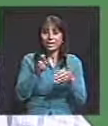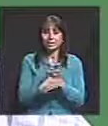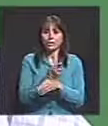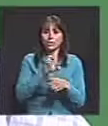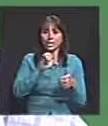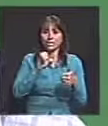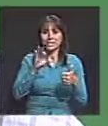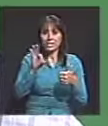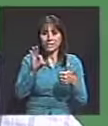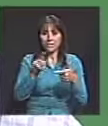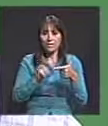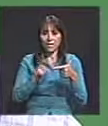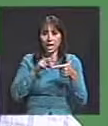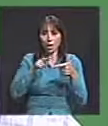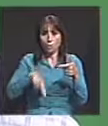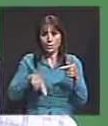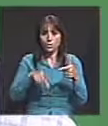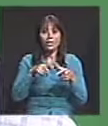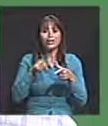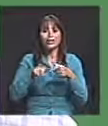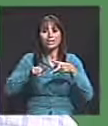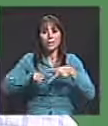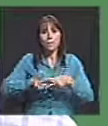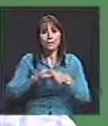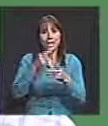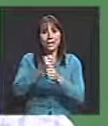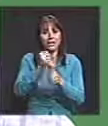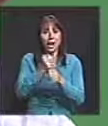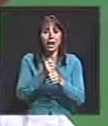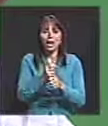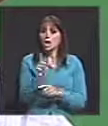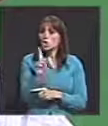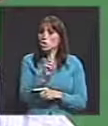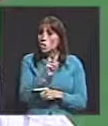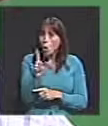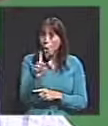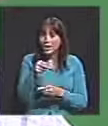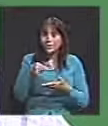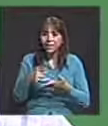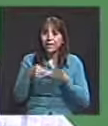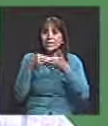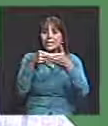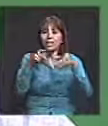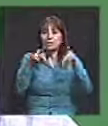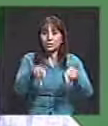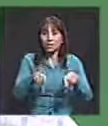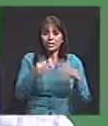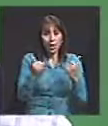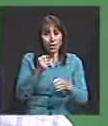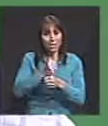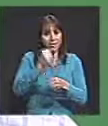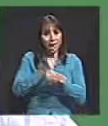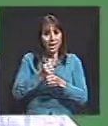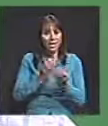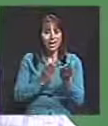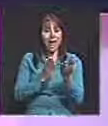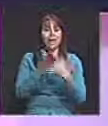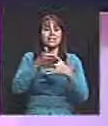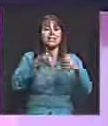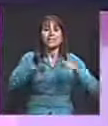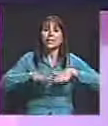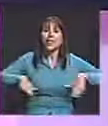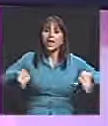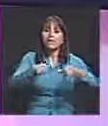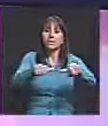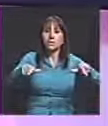convención, empezar a trabajar ya no en la rehabilitación de las personas, sino en la accesibilidad de los entornos, que es donde habría que enfocar